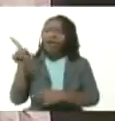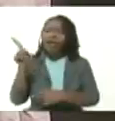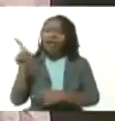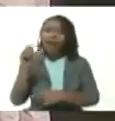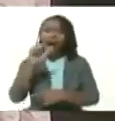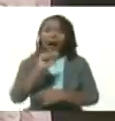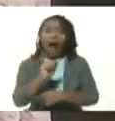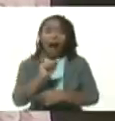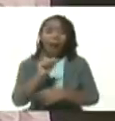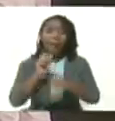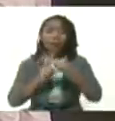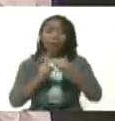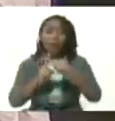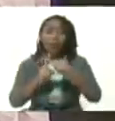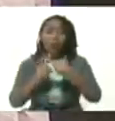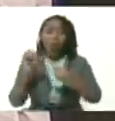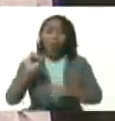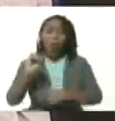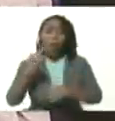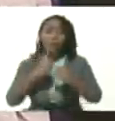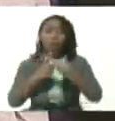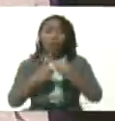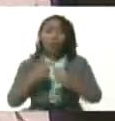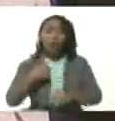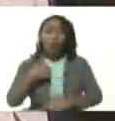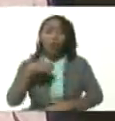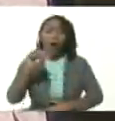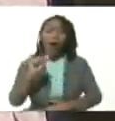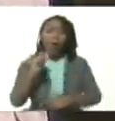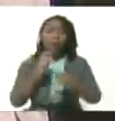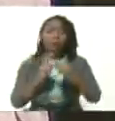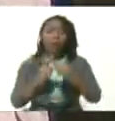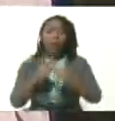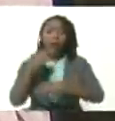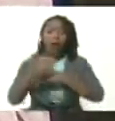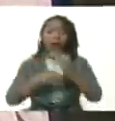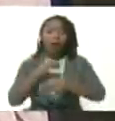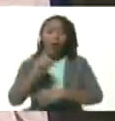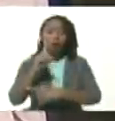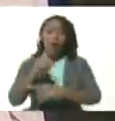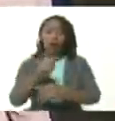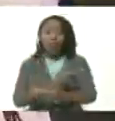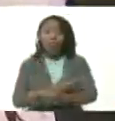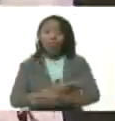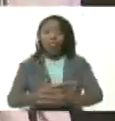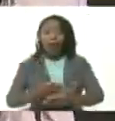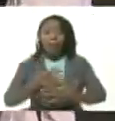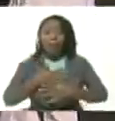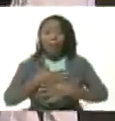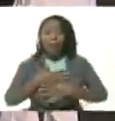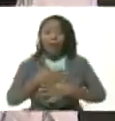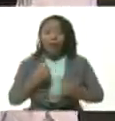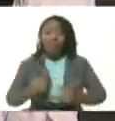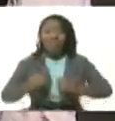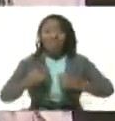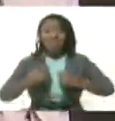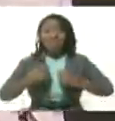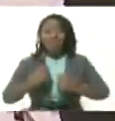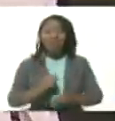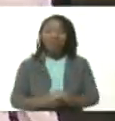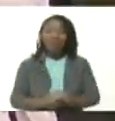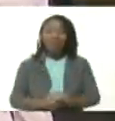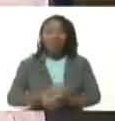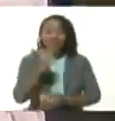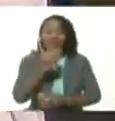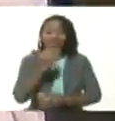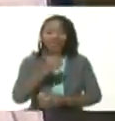positivo o O positivo en la sangre? Yo soy A positivo. Bueno, tiene que hacerme una transfusión para agarrar fuerza, pues. Edgar,